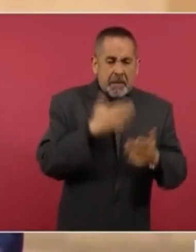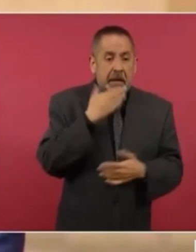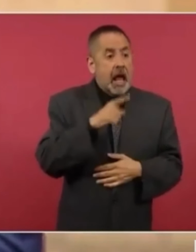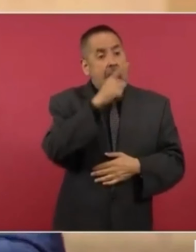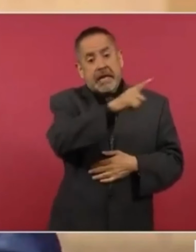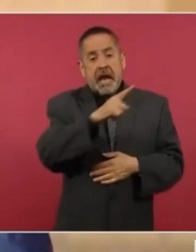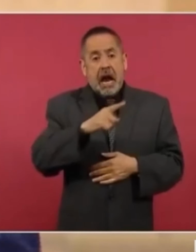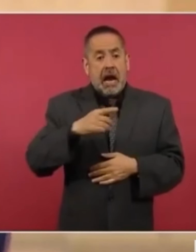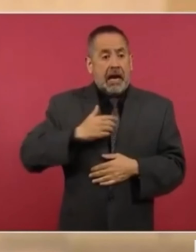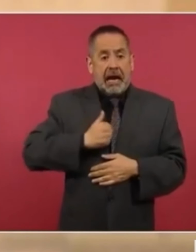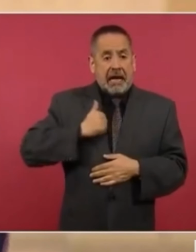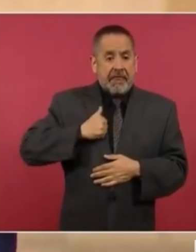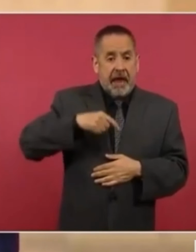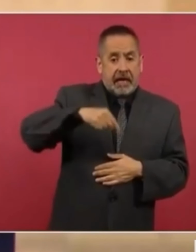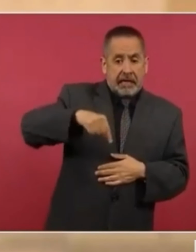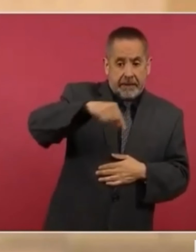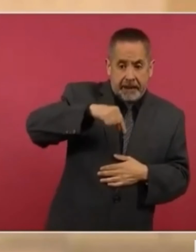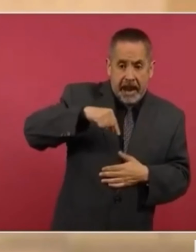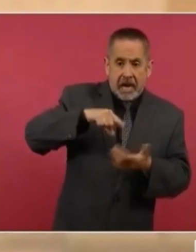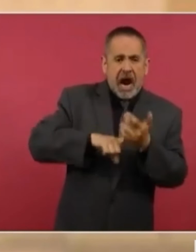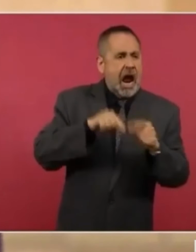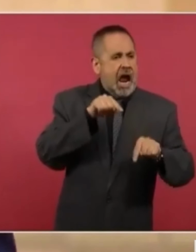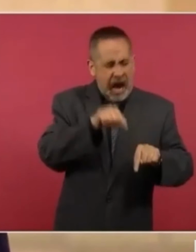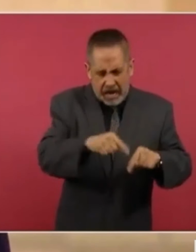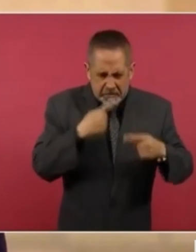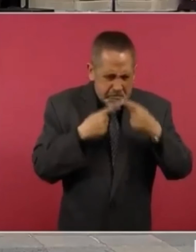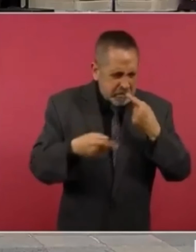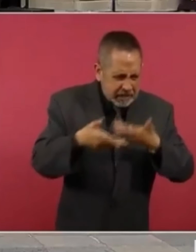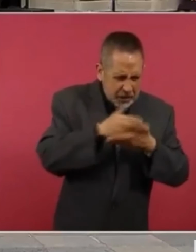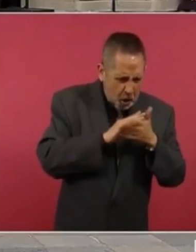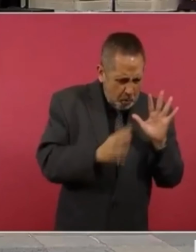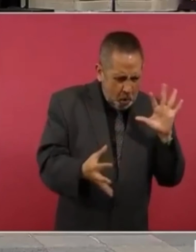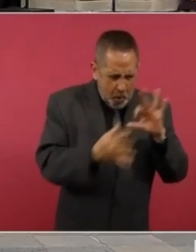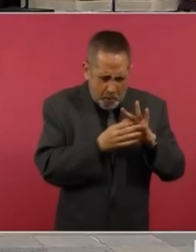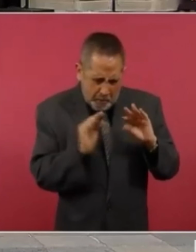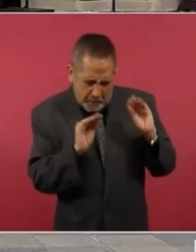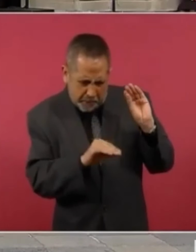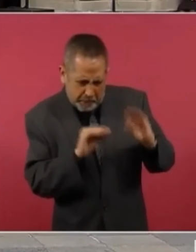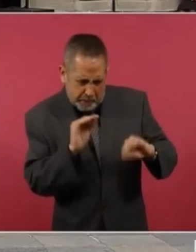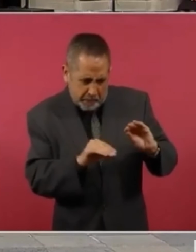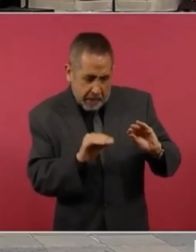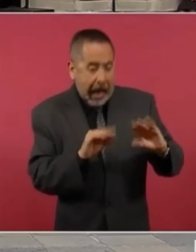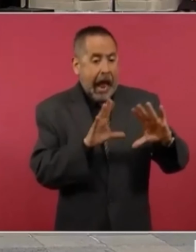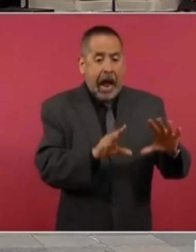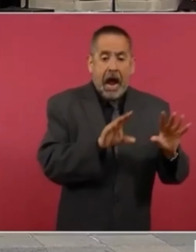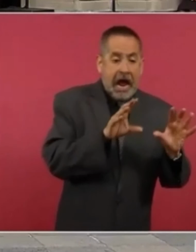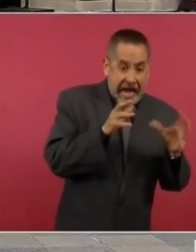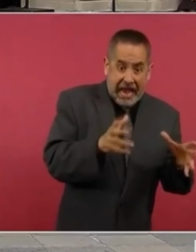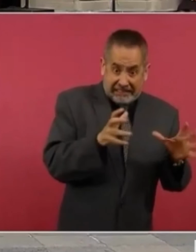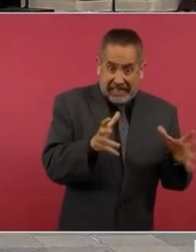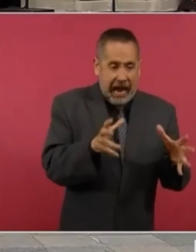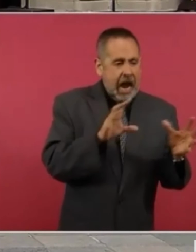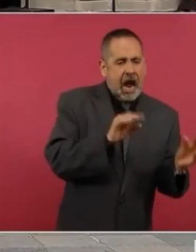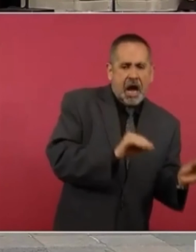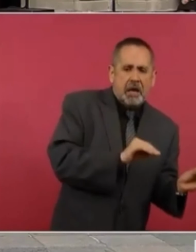Y esto es cómo se los ensambla a una unidad que luego pueda